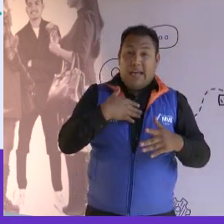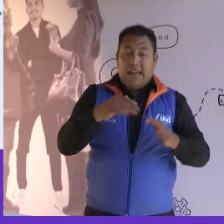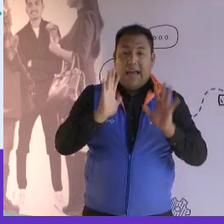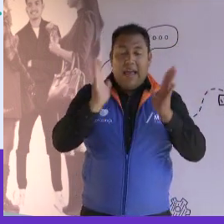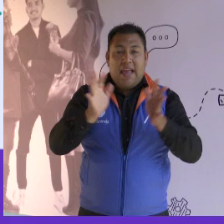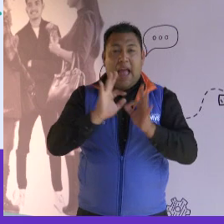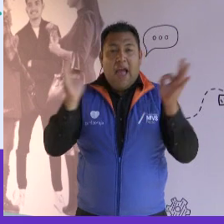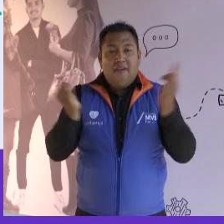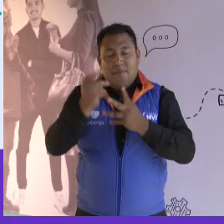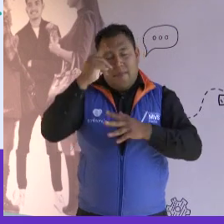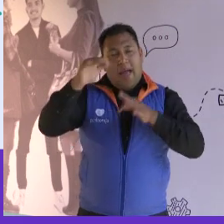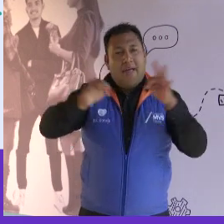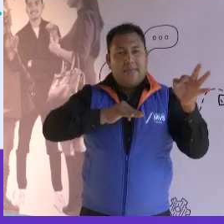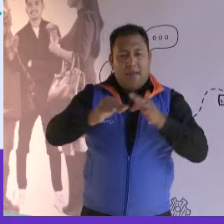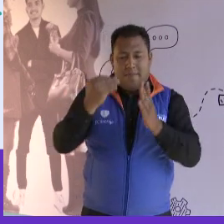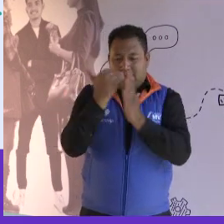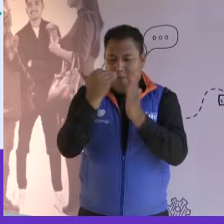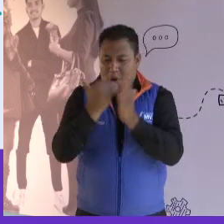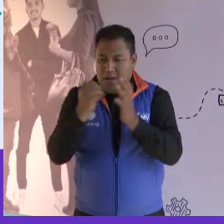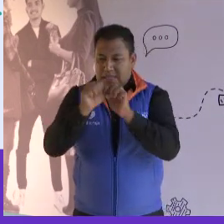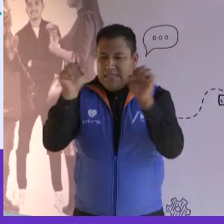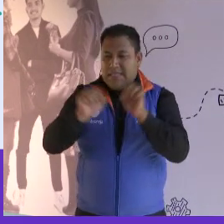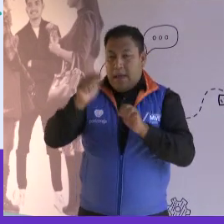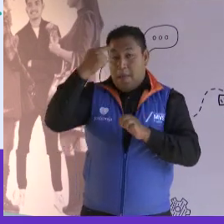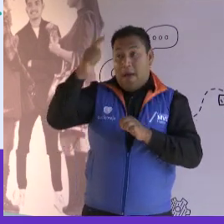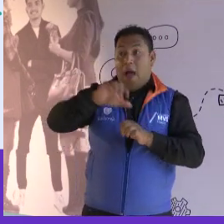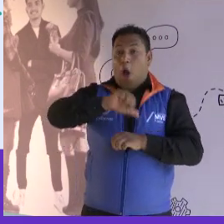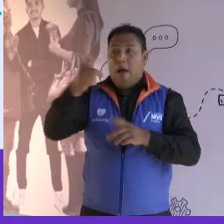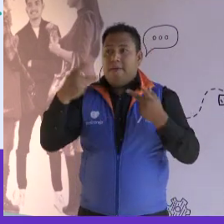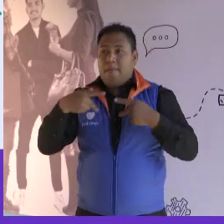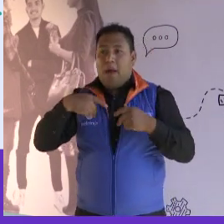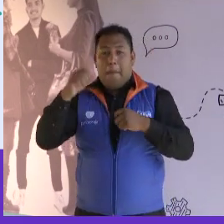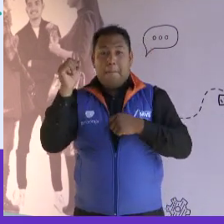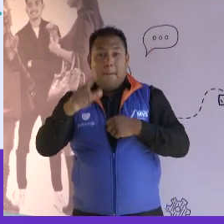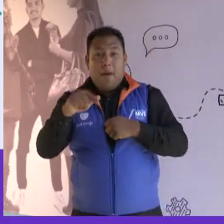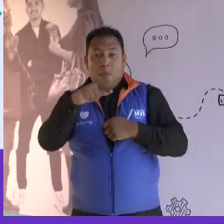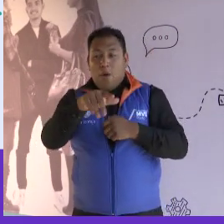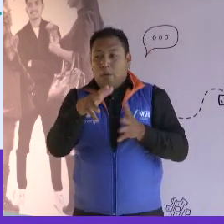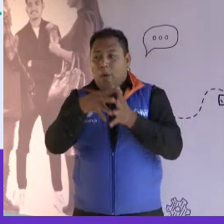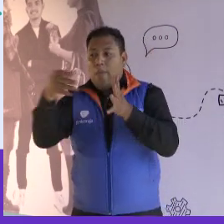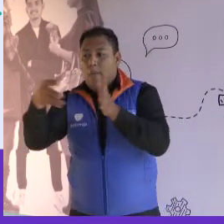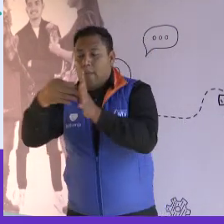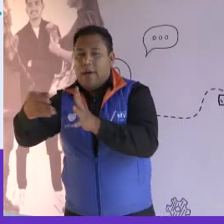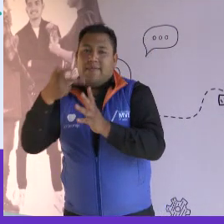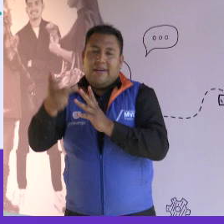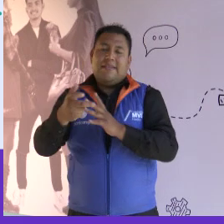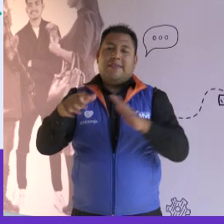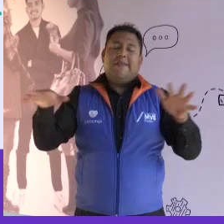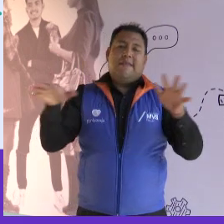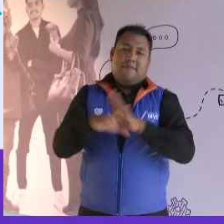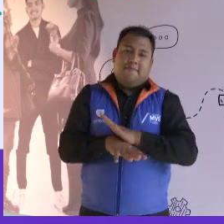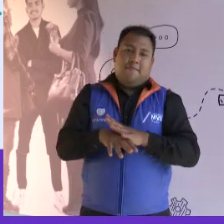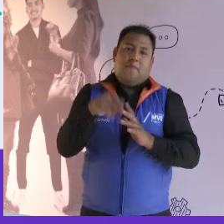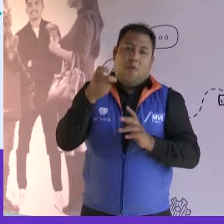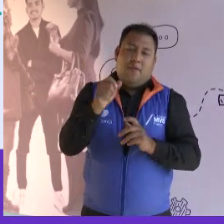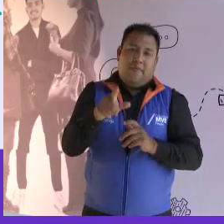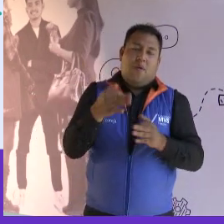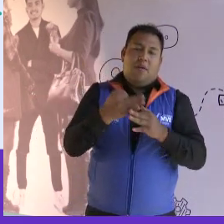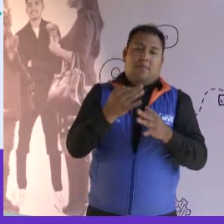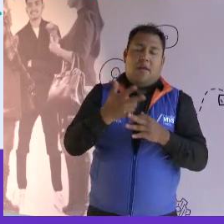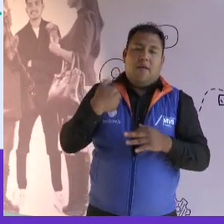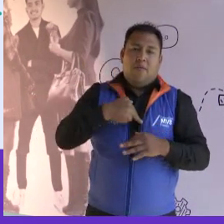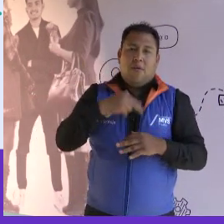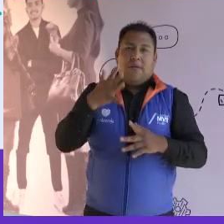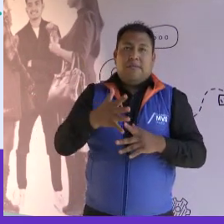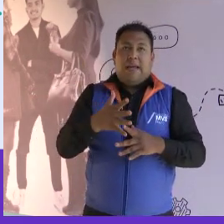intervención como tal, se vuelve trascendente y es lo que hicimos. Por eso es que hoy estamos en 22 ciudades. Sí, y esto yo creo que es un aspecto clave que